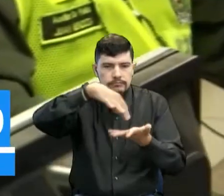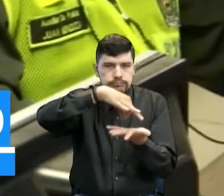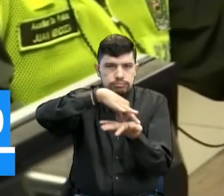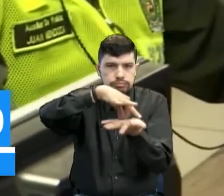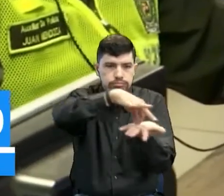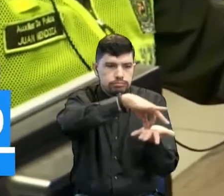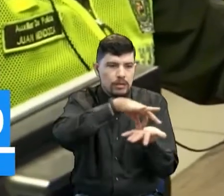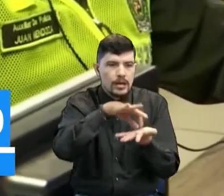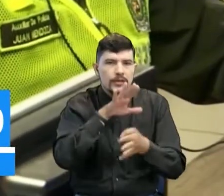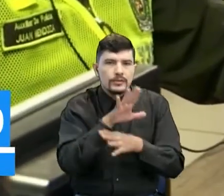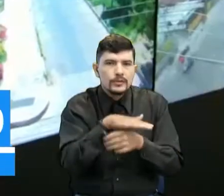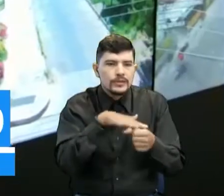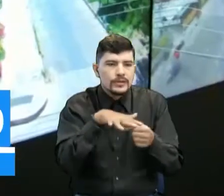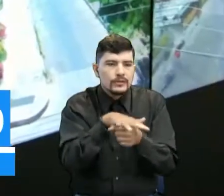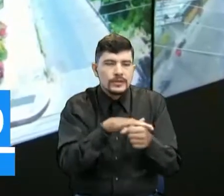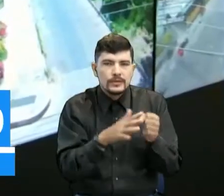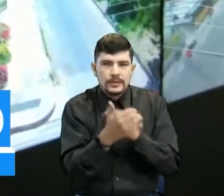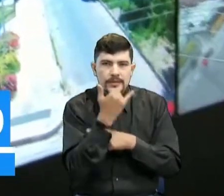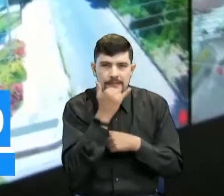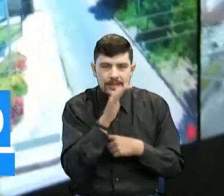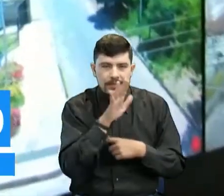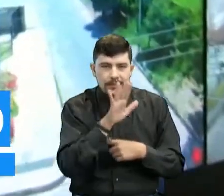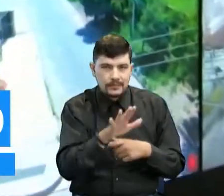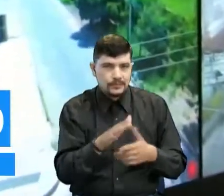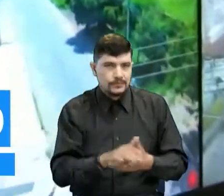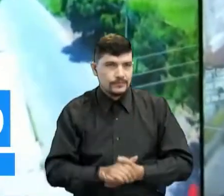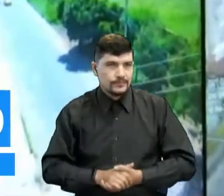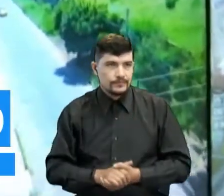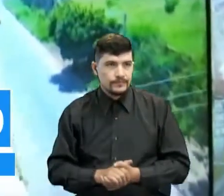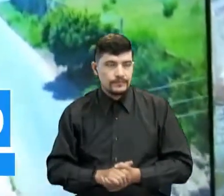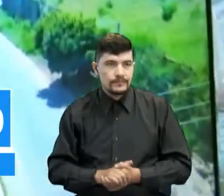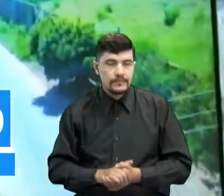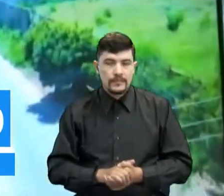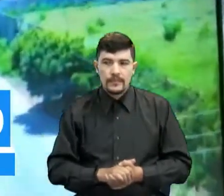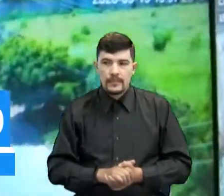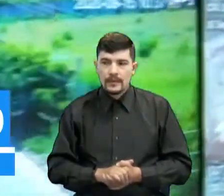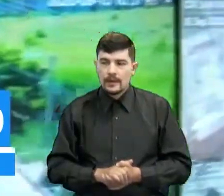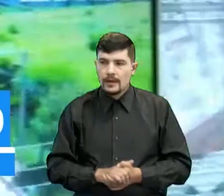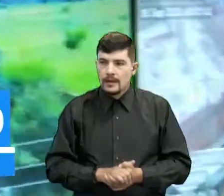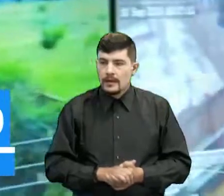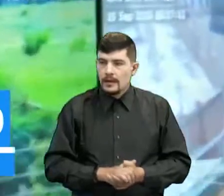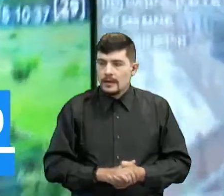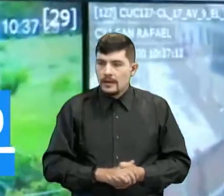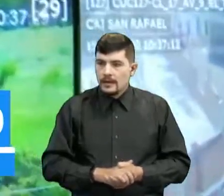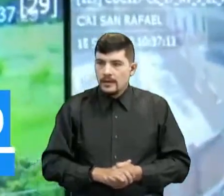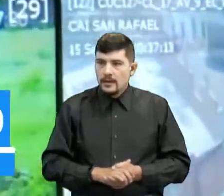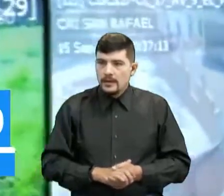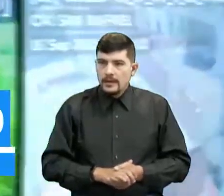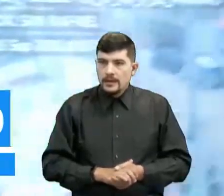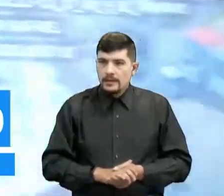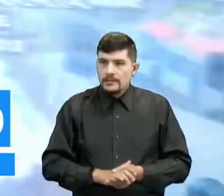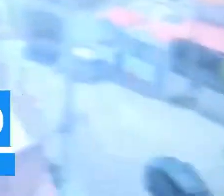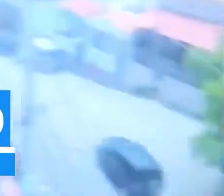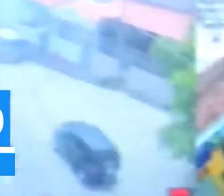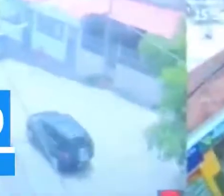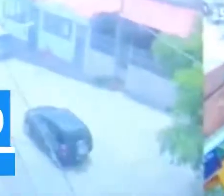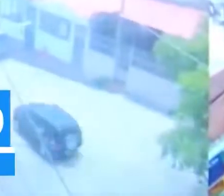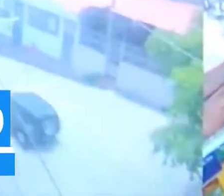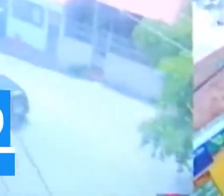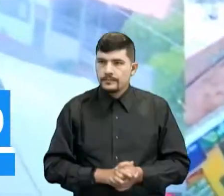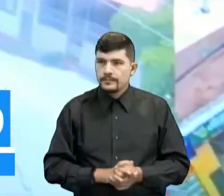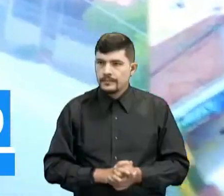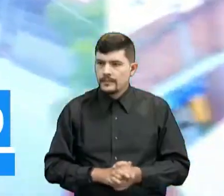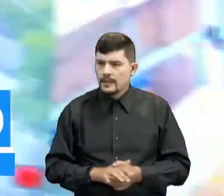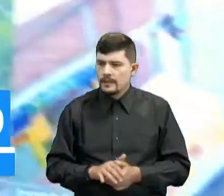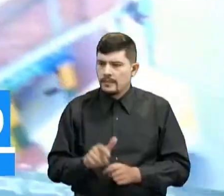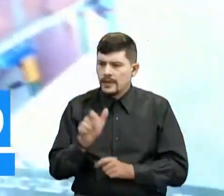del hecho que está sucediendo en tiempo real. ¿Se ha podido identificar a los responsables de los diferentes delitos en su gran mayoría con esas